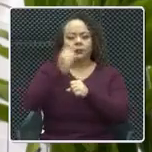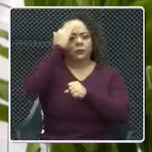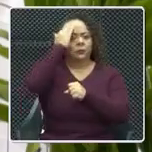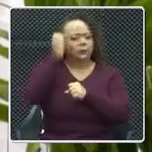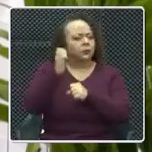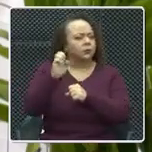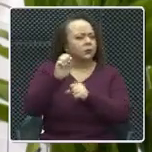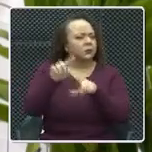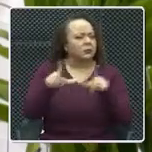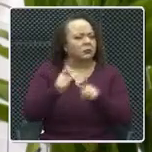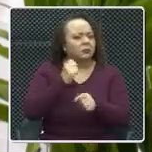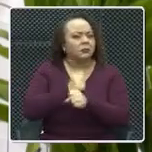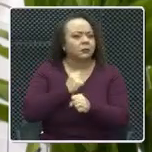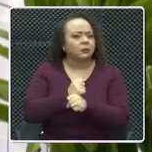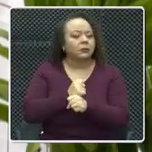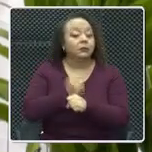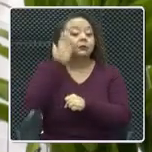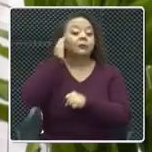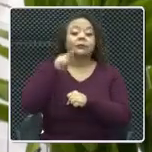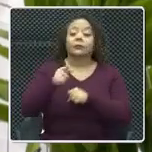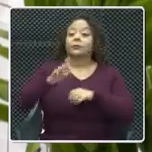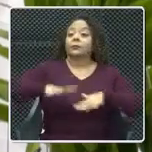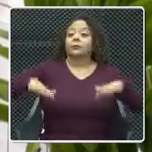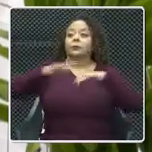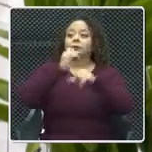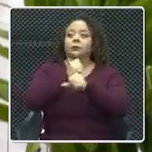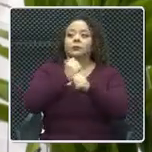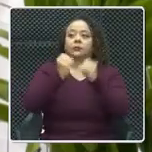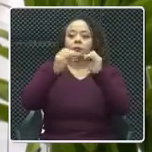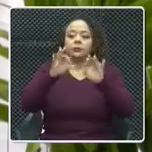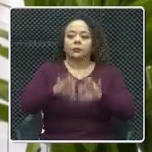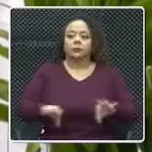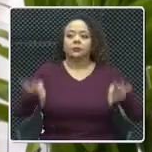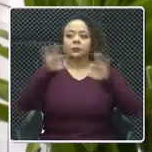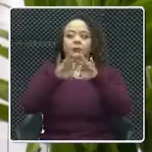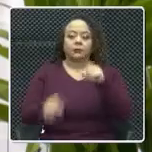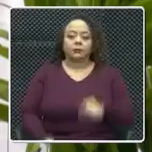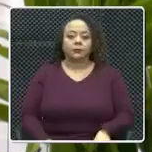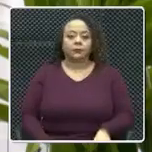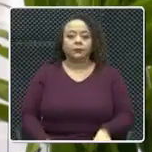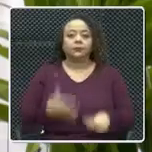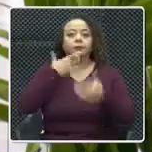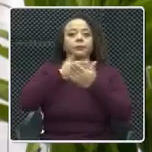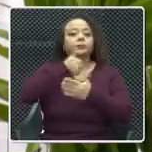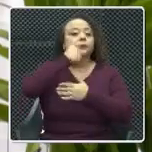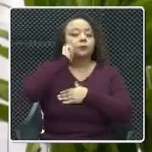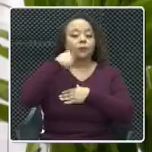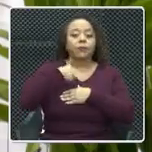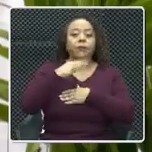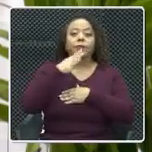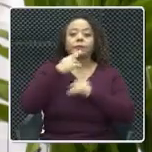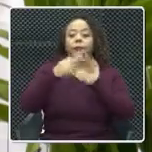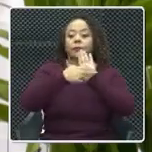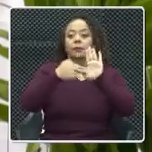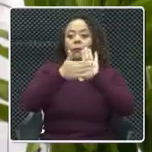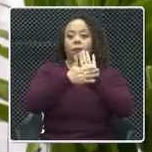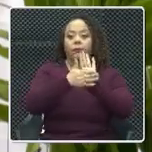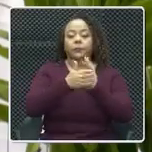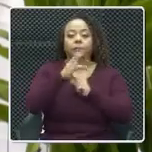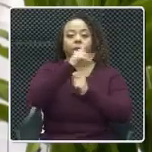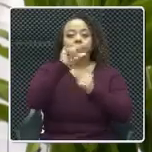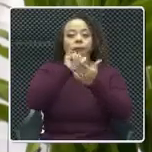lugar de trabajo? ¿Por qué nuestro espacio laboral es tan importante? Bueno, el día de ayer les hablábamos sobre los estigmas y